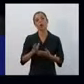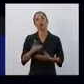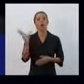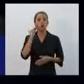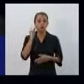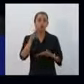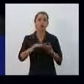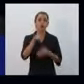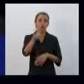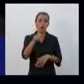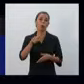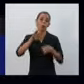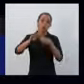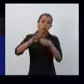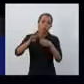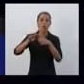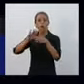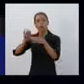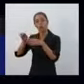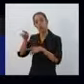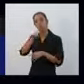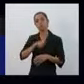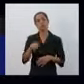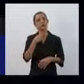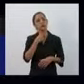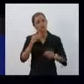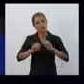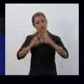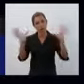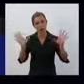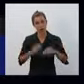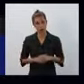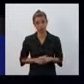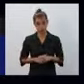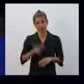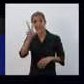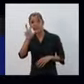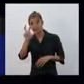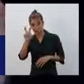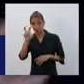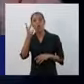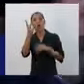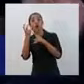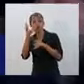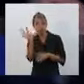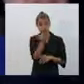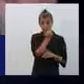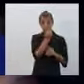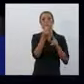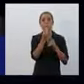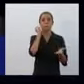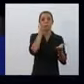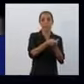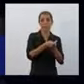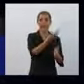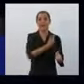creo que quede claro por qué es importante 2 de cada 3 pesos que tomamos de deuda fue para pagar deudas del gobierno anterior